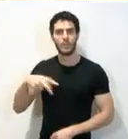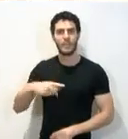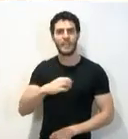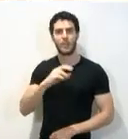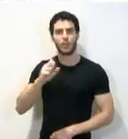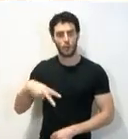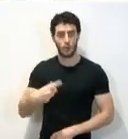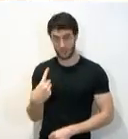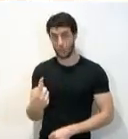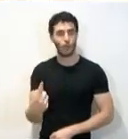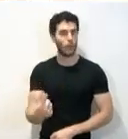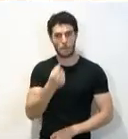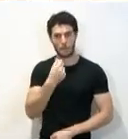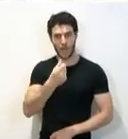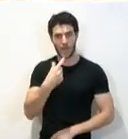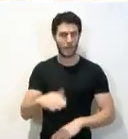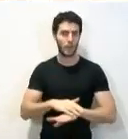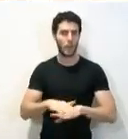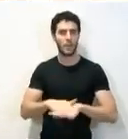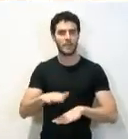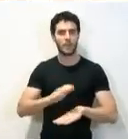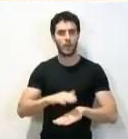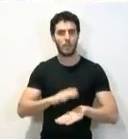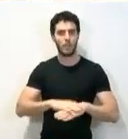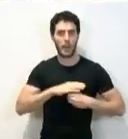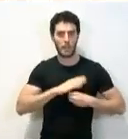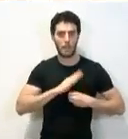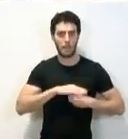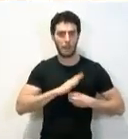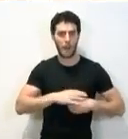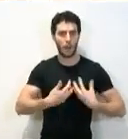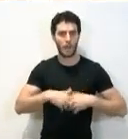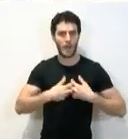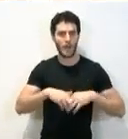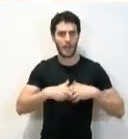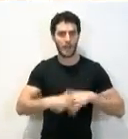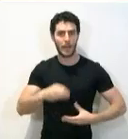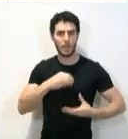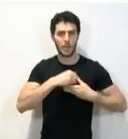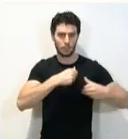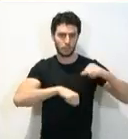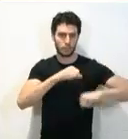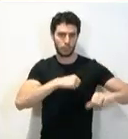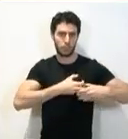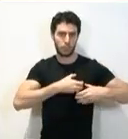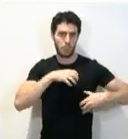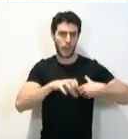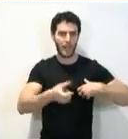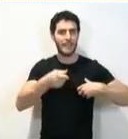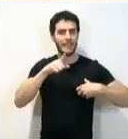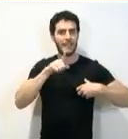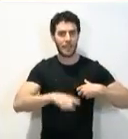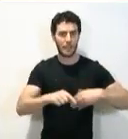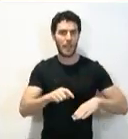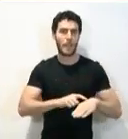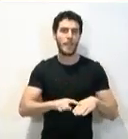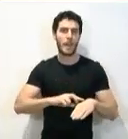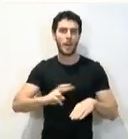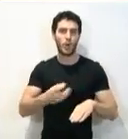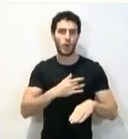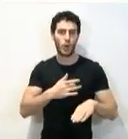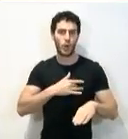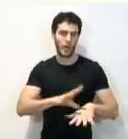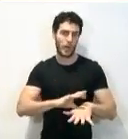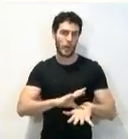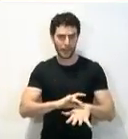de ellos, un medicamento imprescindible para las válvulas mecánicas implantadas en el corazón y otro tipo de cardiopatías, embolia